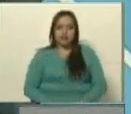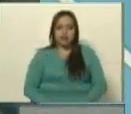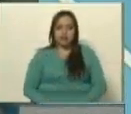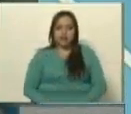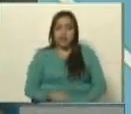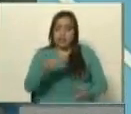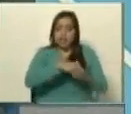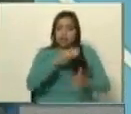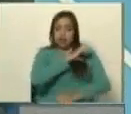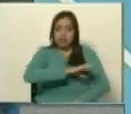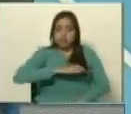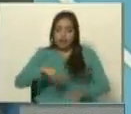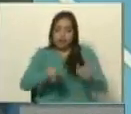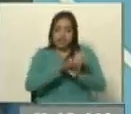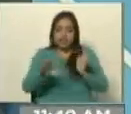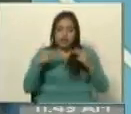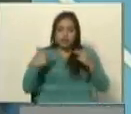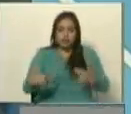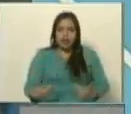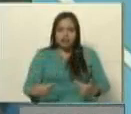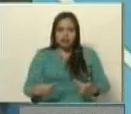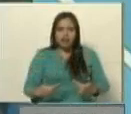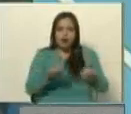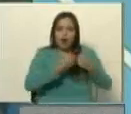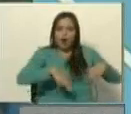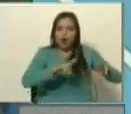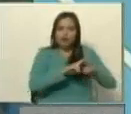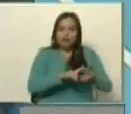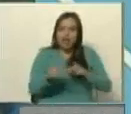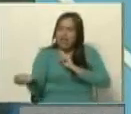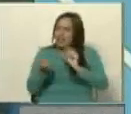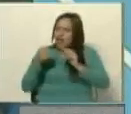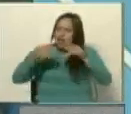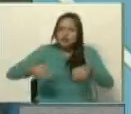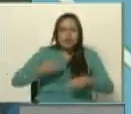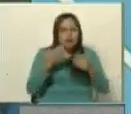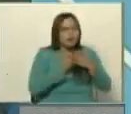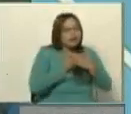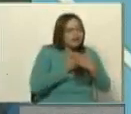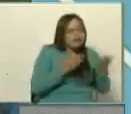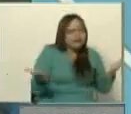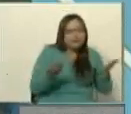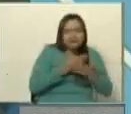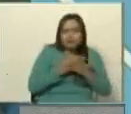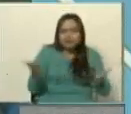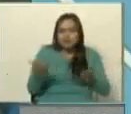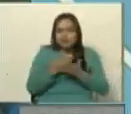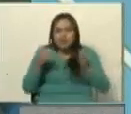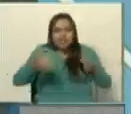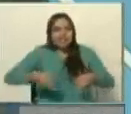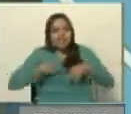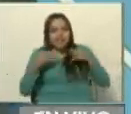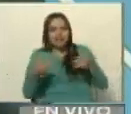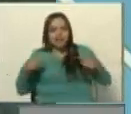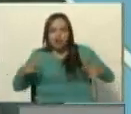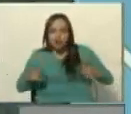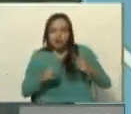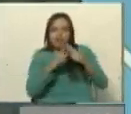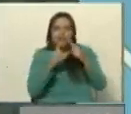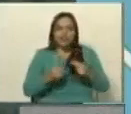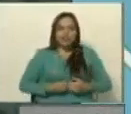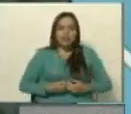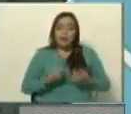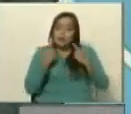de las Naciones Unidas. Es decir, el diálogo siempre está presente, nuestra disposición siempre está presente a encontrarnos en